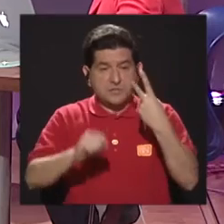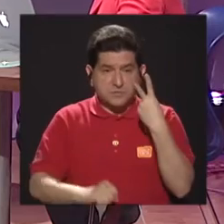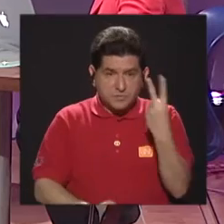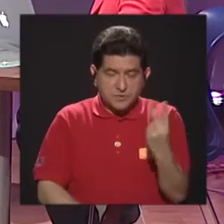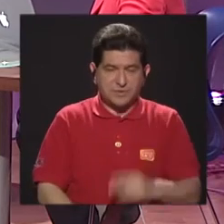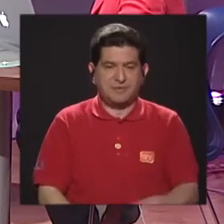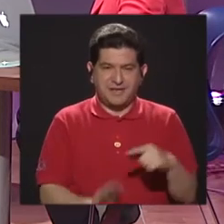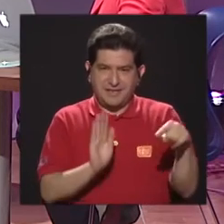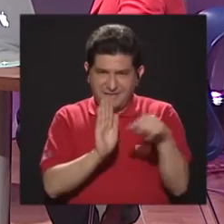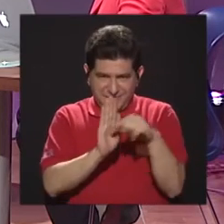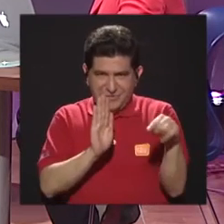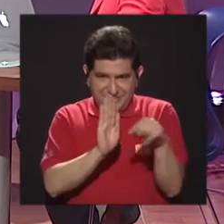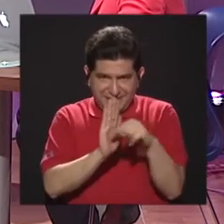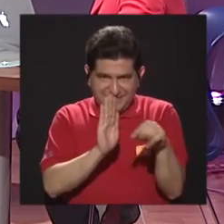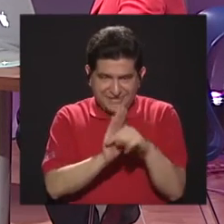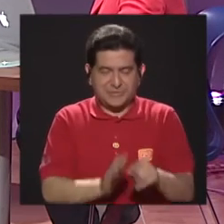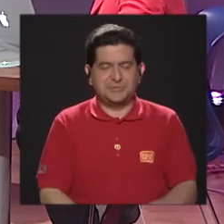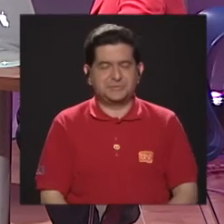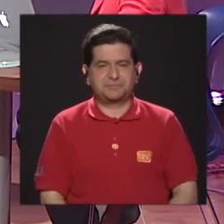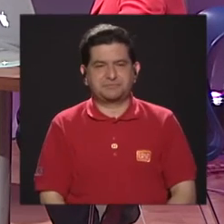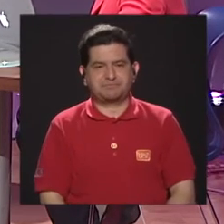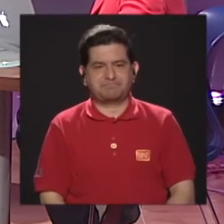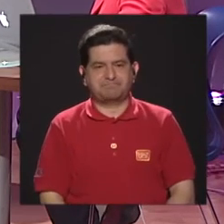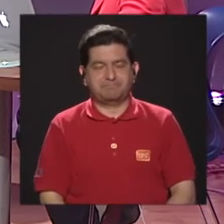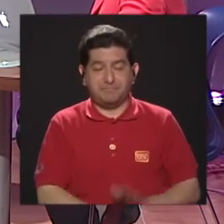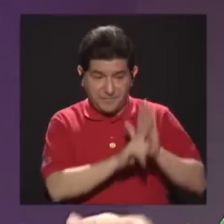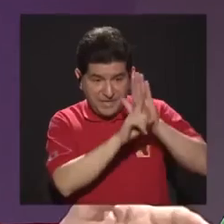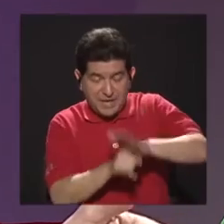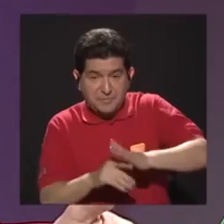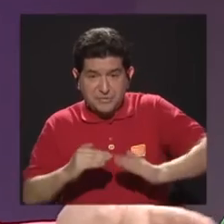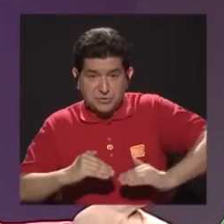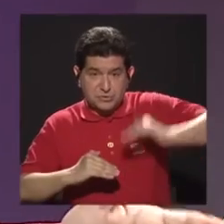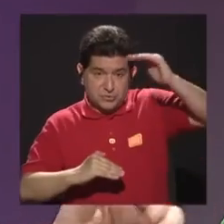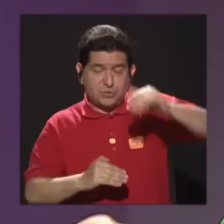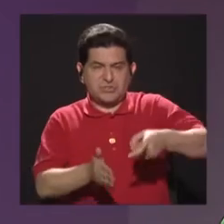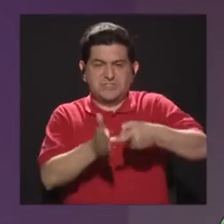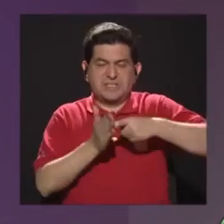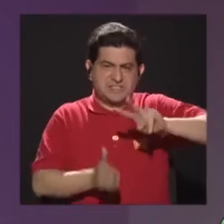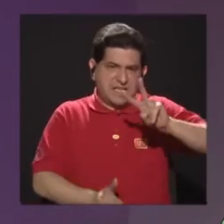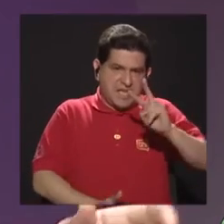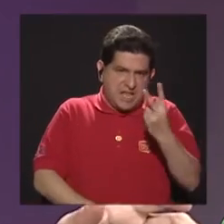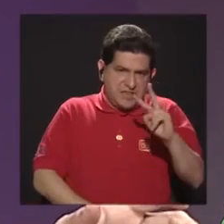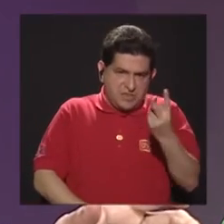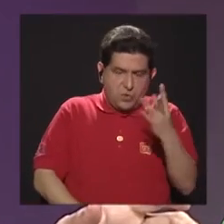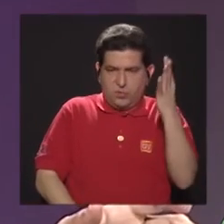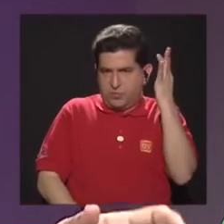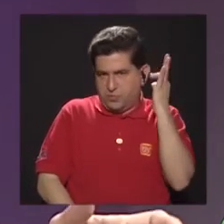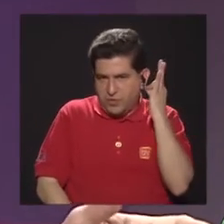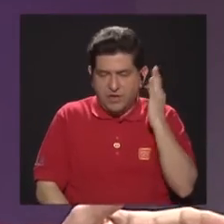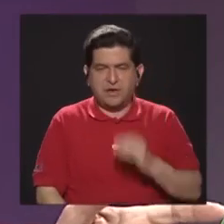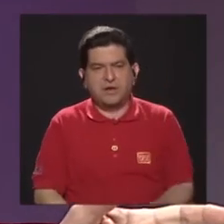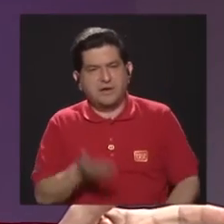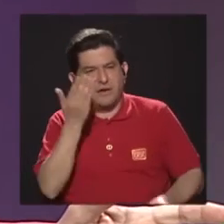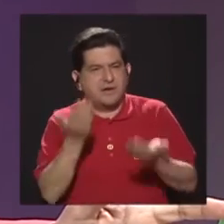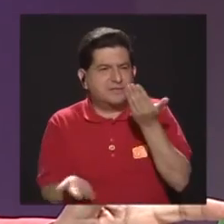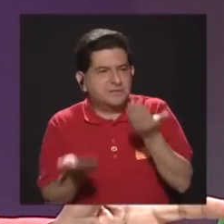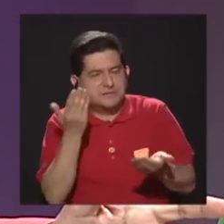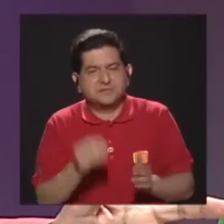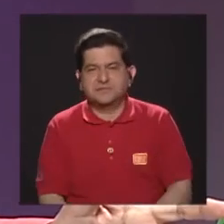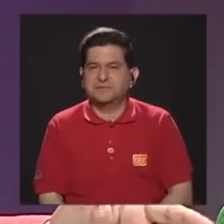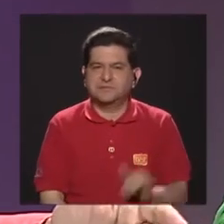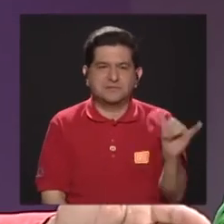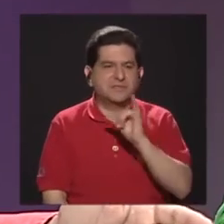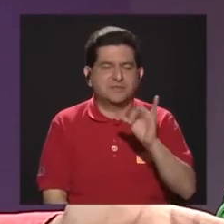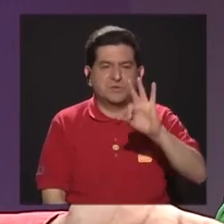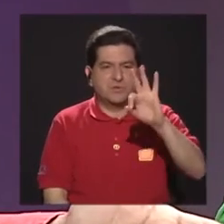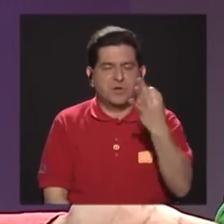lado negativo, ¿verdad? En el sentido de que efectivamente hay más presión, ¿verdad? Siempre se exige el doble a las mujeres. Tal vez en ese sentido también